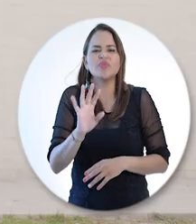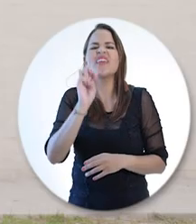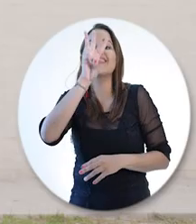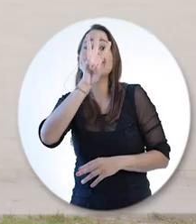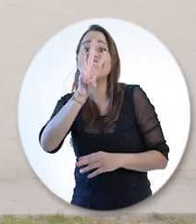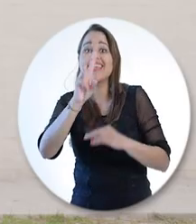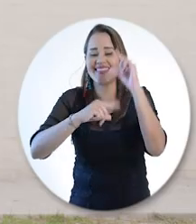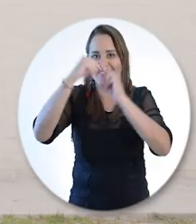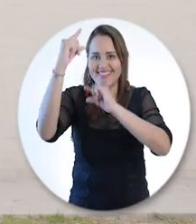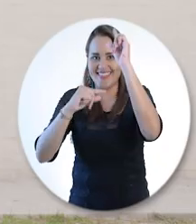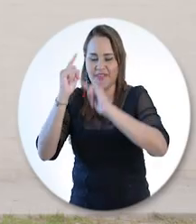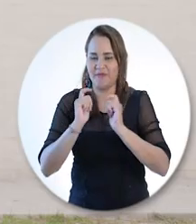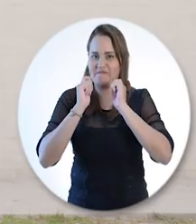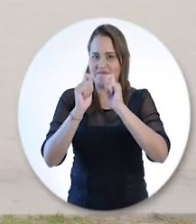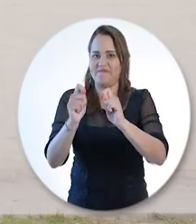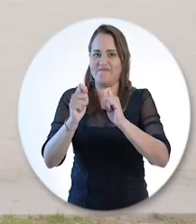estrellas.